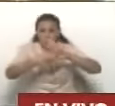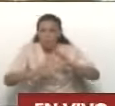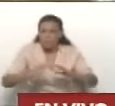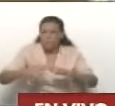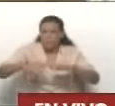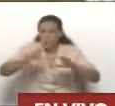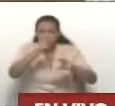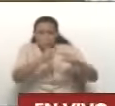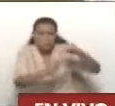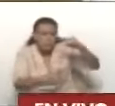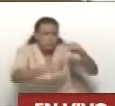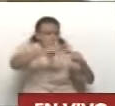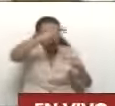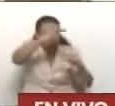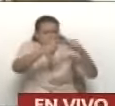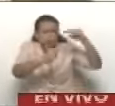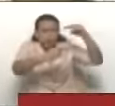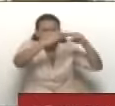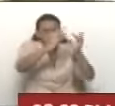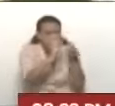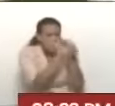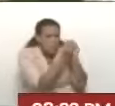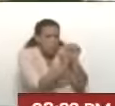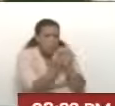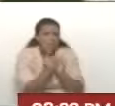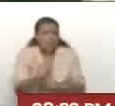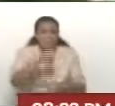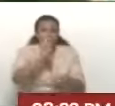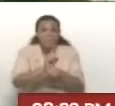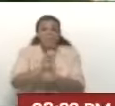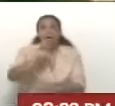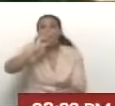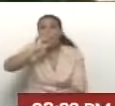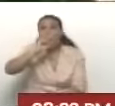Fue impulsada, construida por el primer obispo,